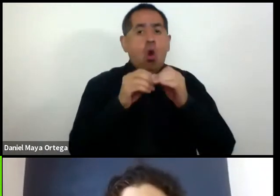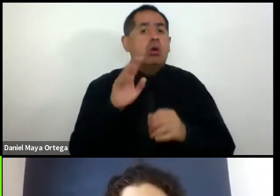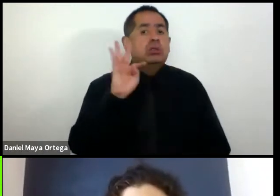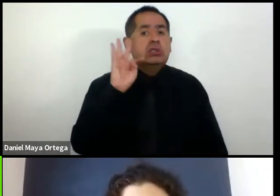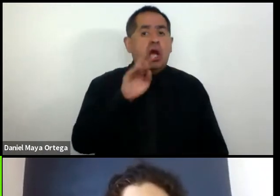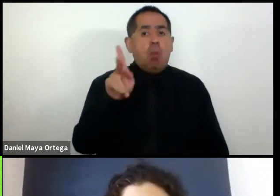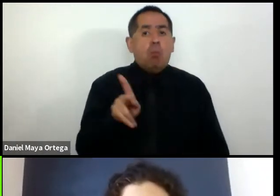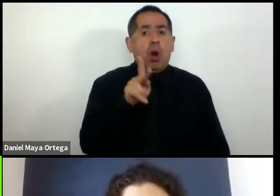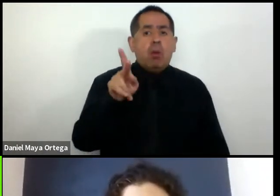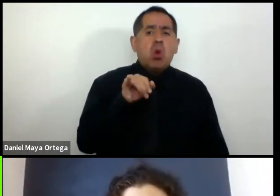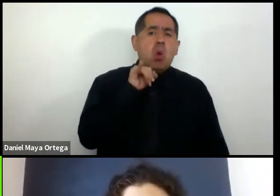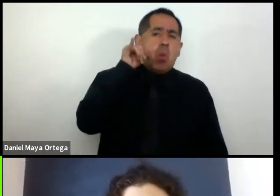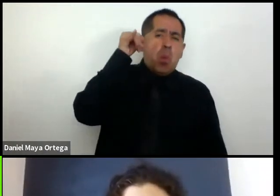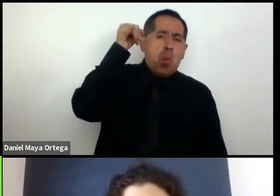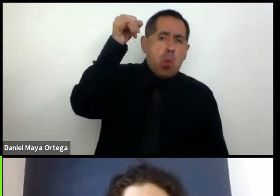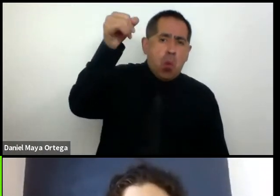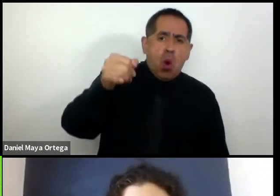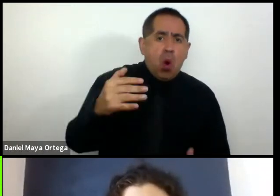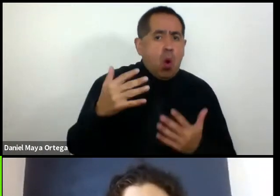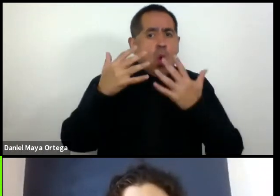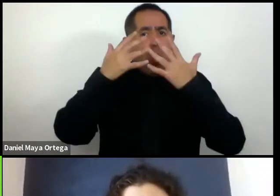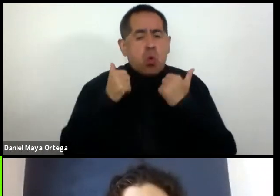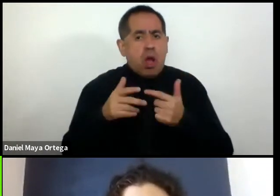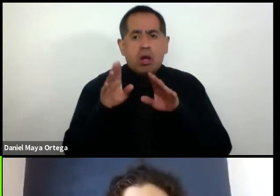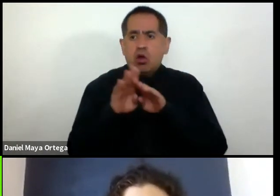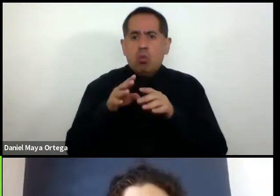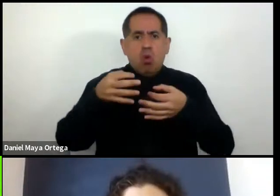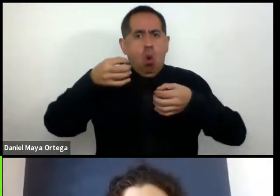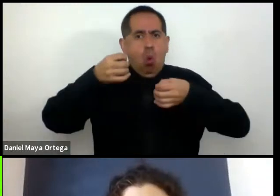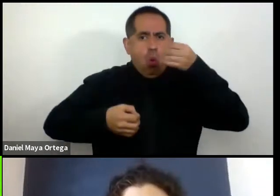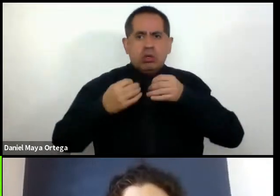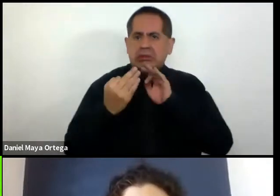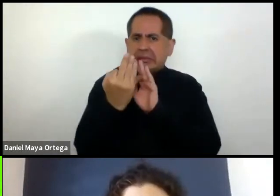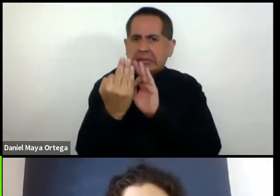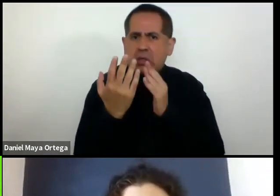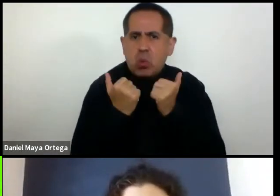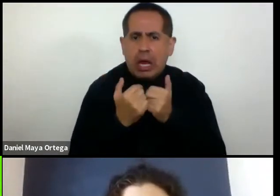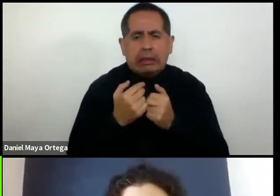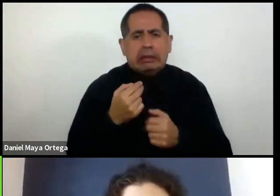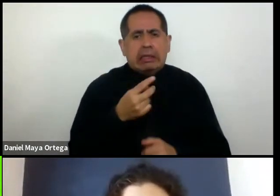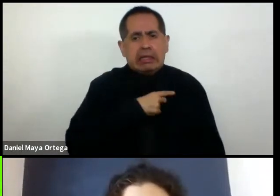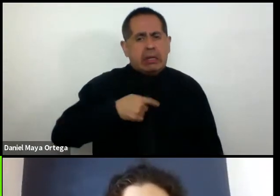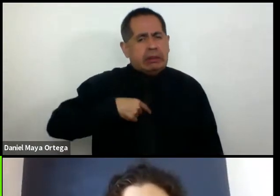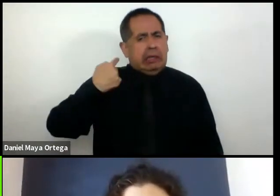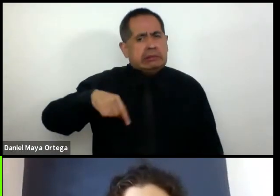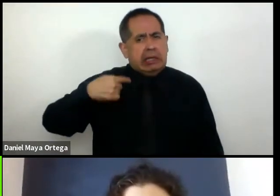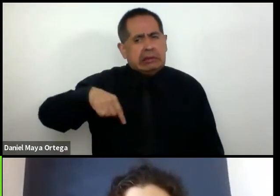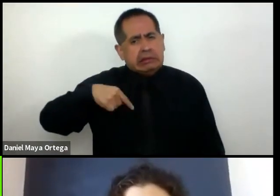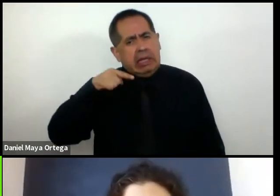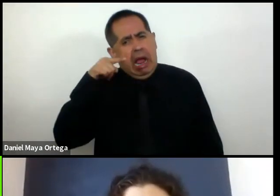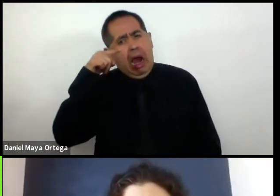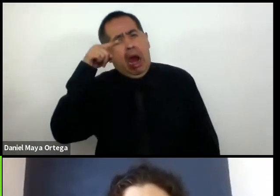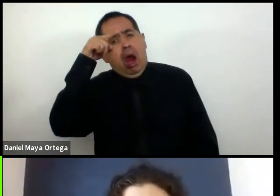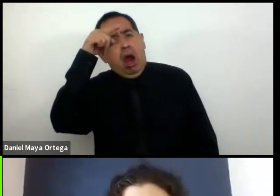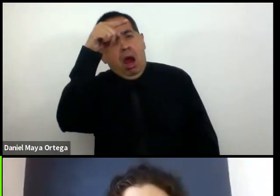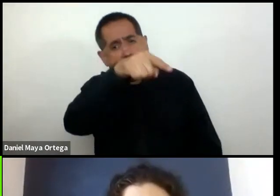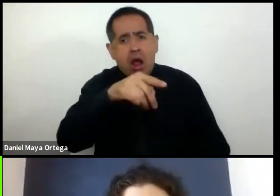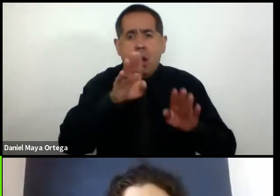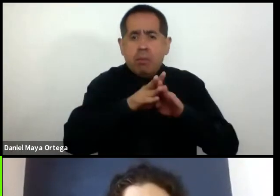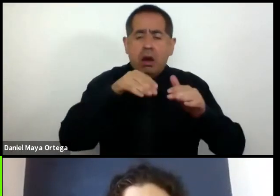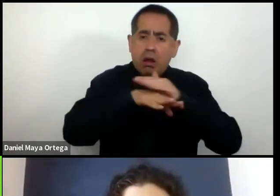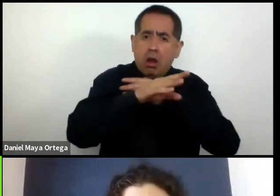en el país que ni siquiera tienen cercano a un juez, ¿no? Tienen que desplazarse para poder acceder a un